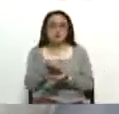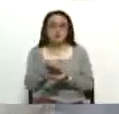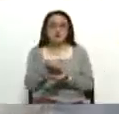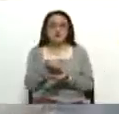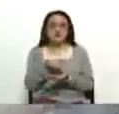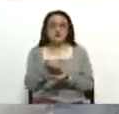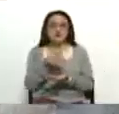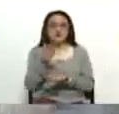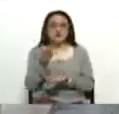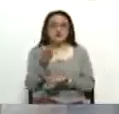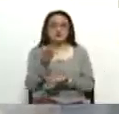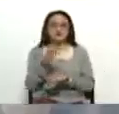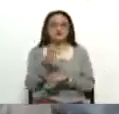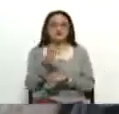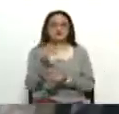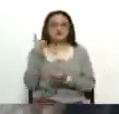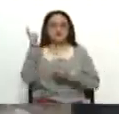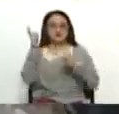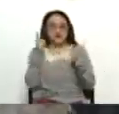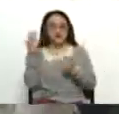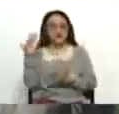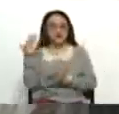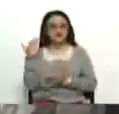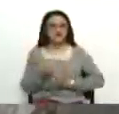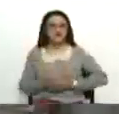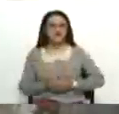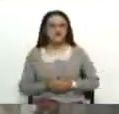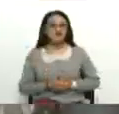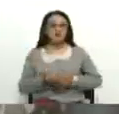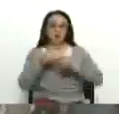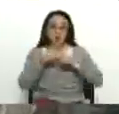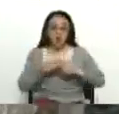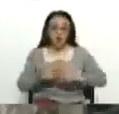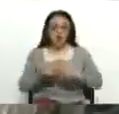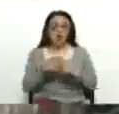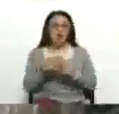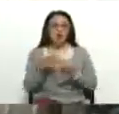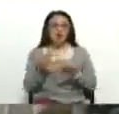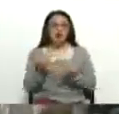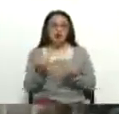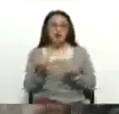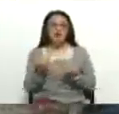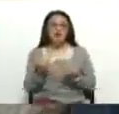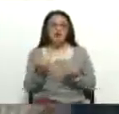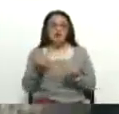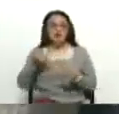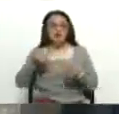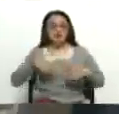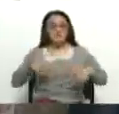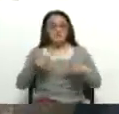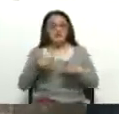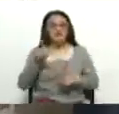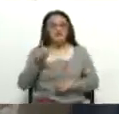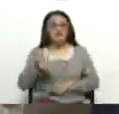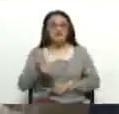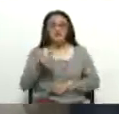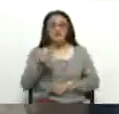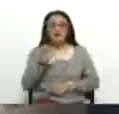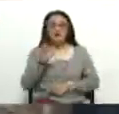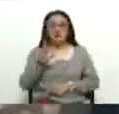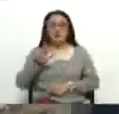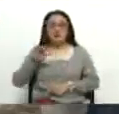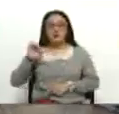comandante eterno de la revolución bolivariana. Son los honores que se brindan a esta hora en este espacio. También la muchachada de Curiepe,